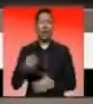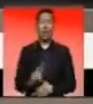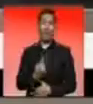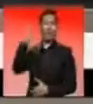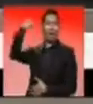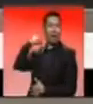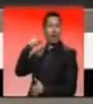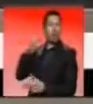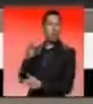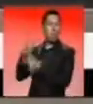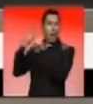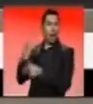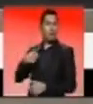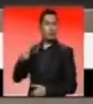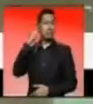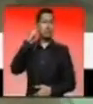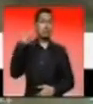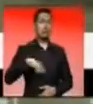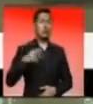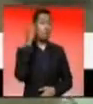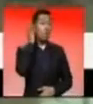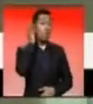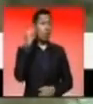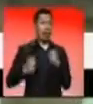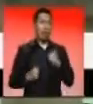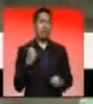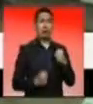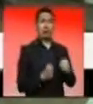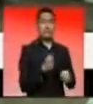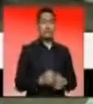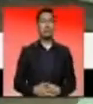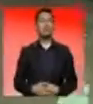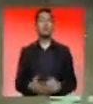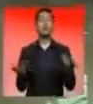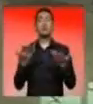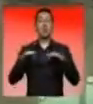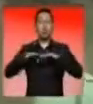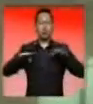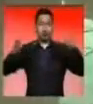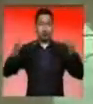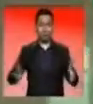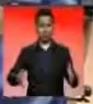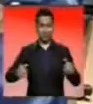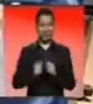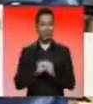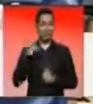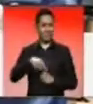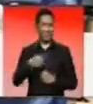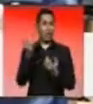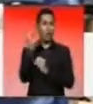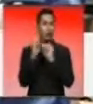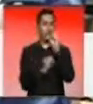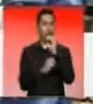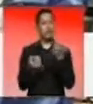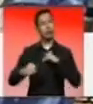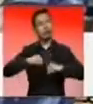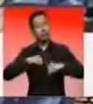que han entrado. Aquí estaba una chica, una amiga mía. El área asaltada fue la de atención al público, donde se hacen los trámites